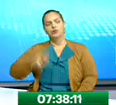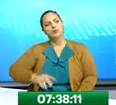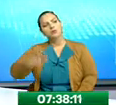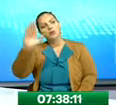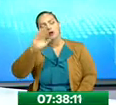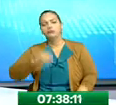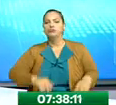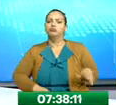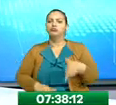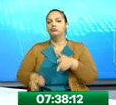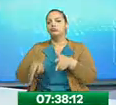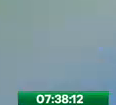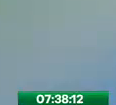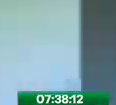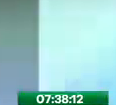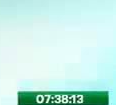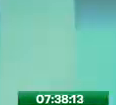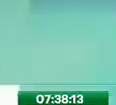pasajeros.